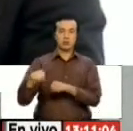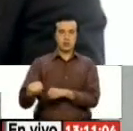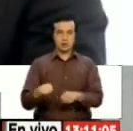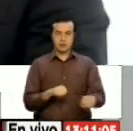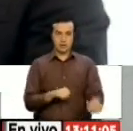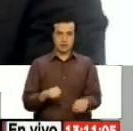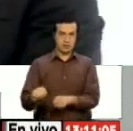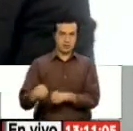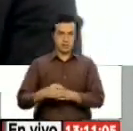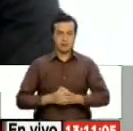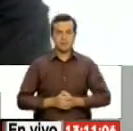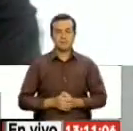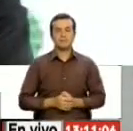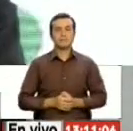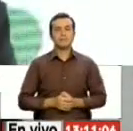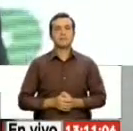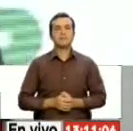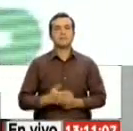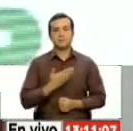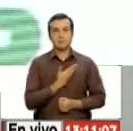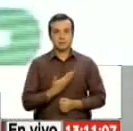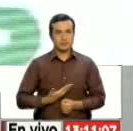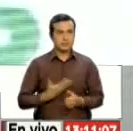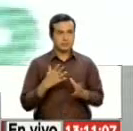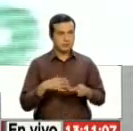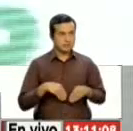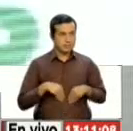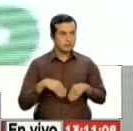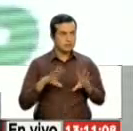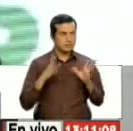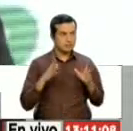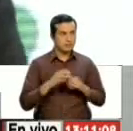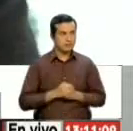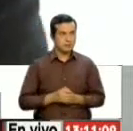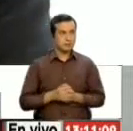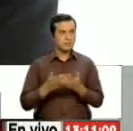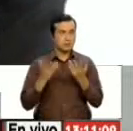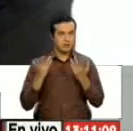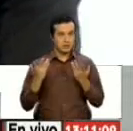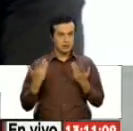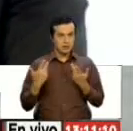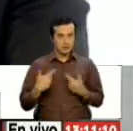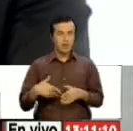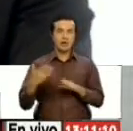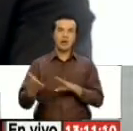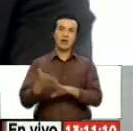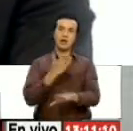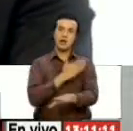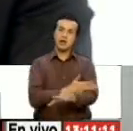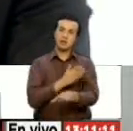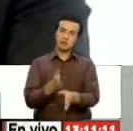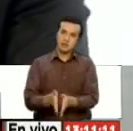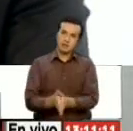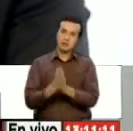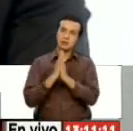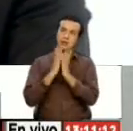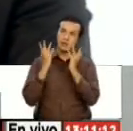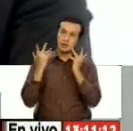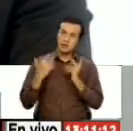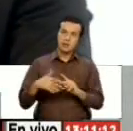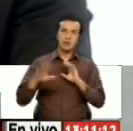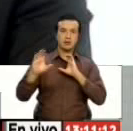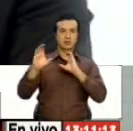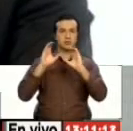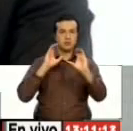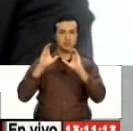un 24 de mayo. El presidente no me la aceptó. Se la había venido pidiendo hace algún rato. he conversado con